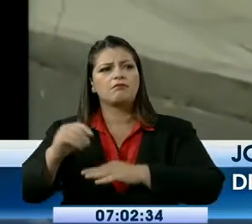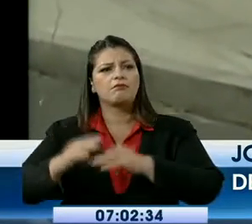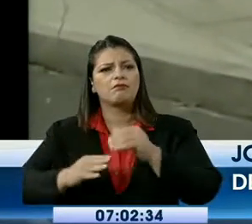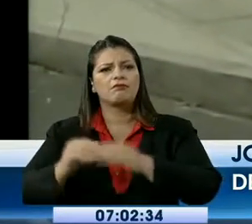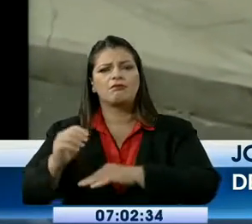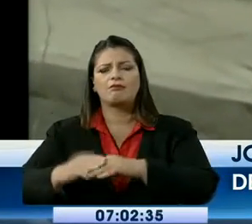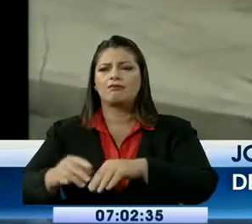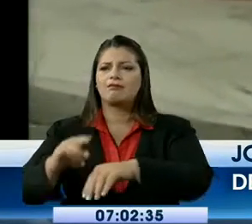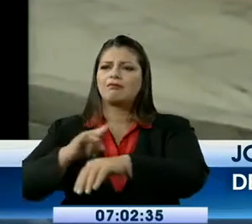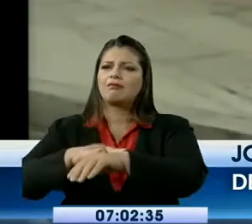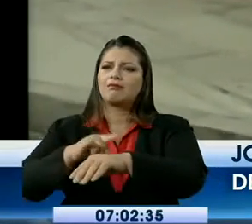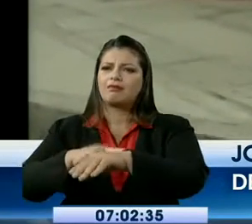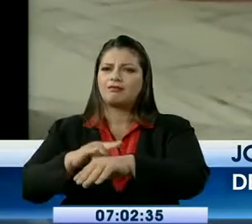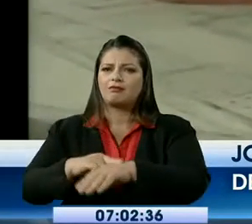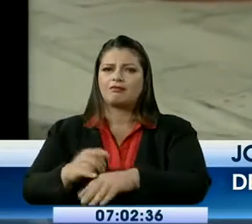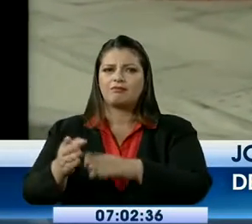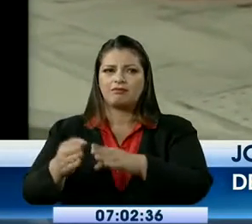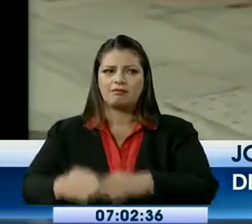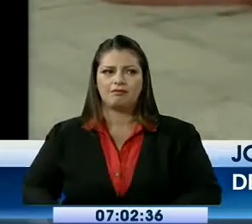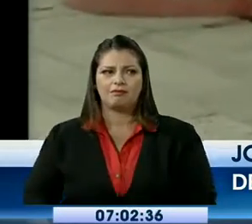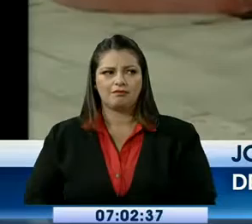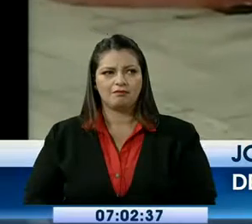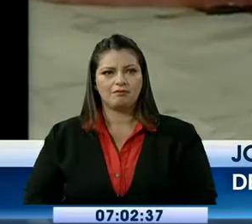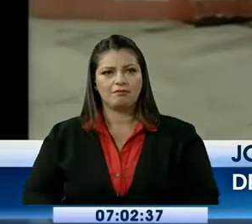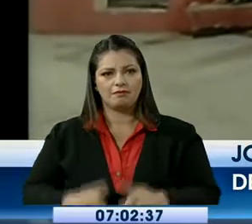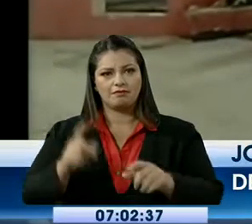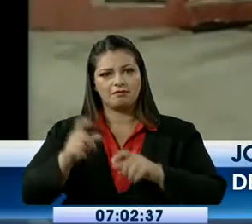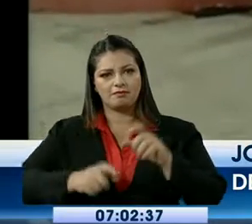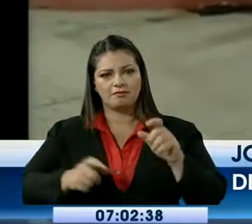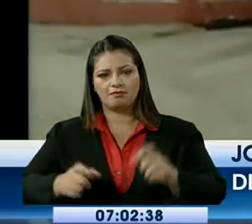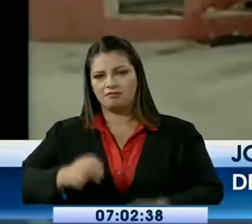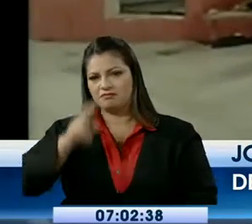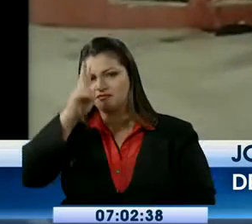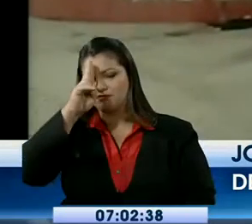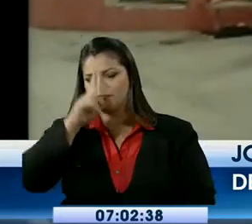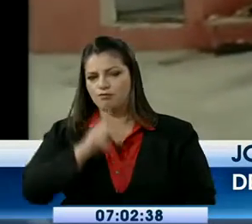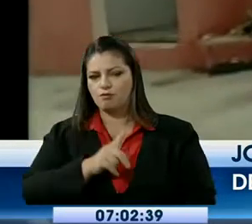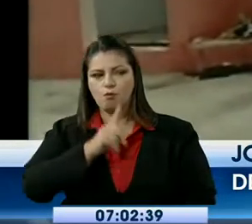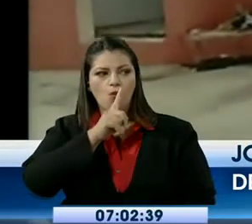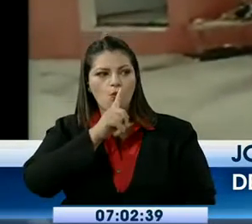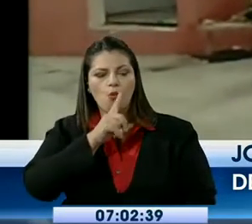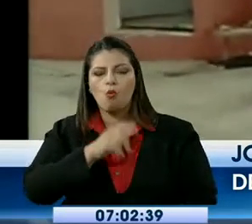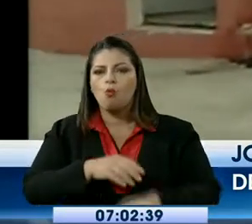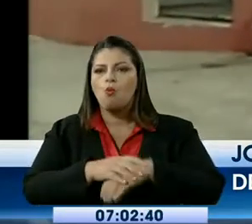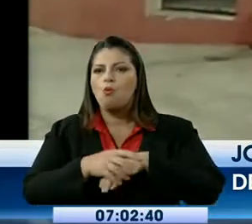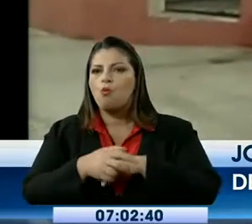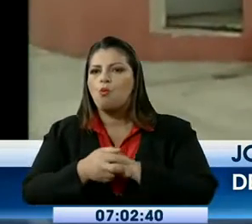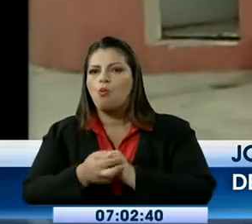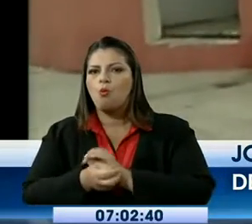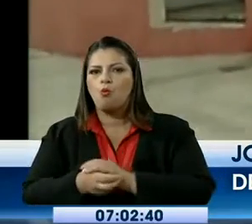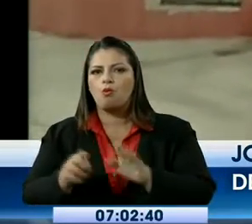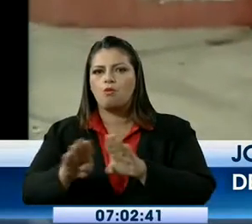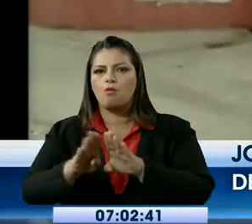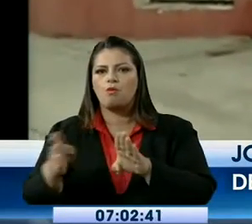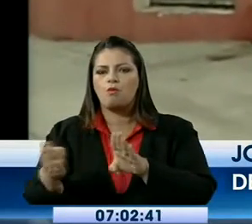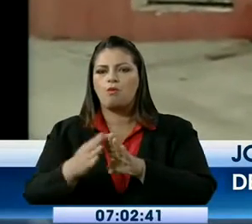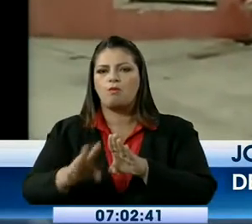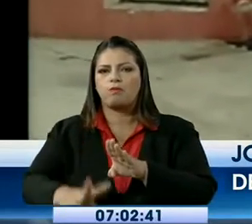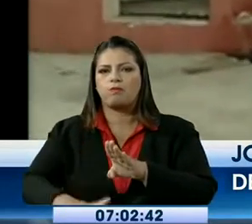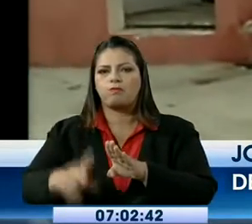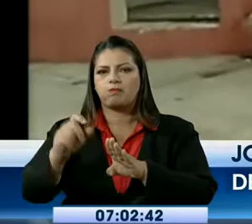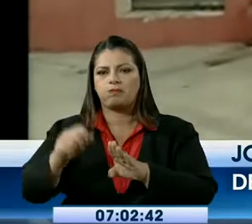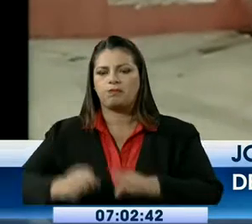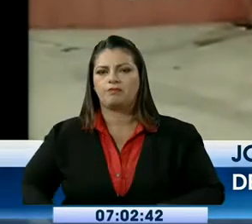los dueños de lo ajeno se aprovechan de todo, se han robado una de las puertas, se han robado